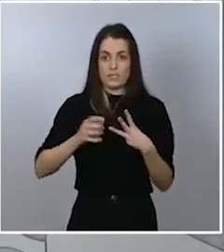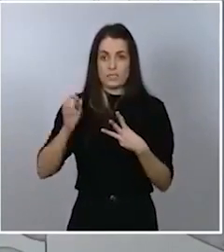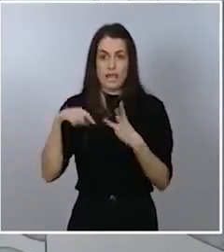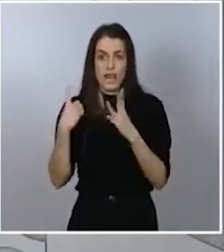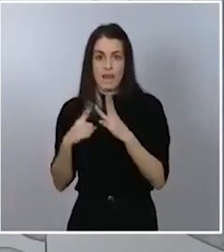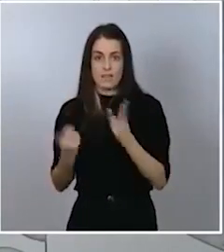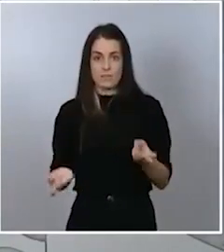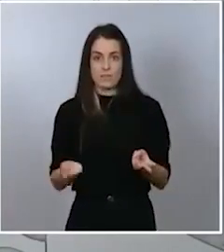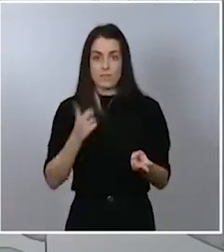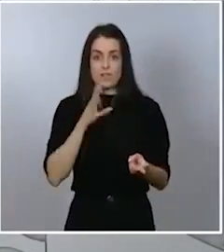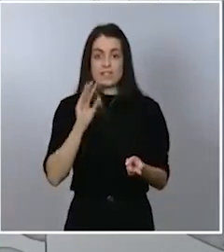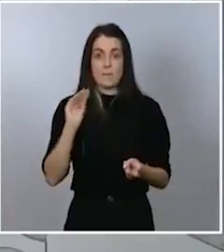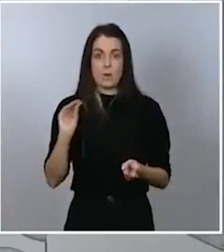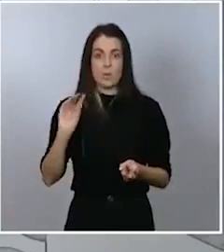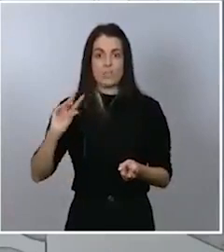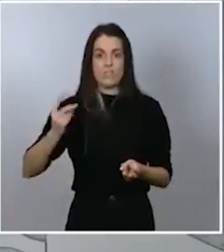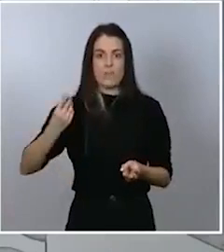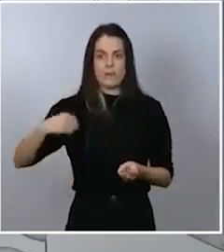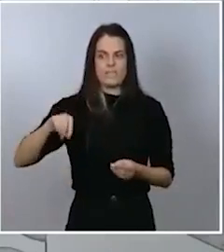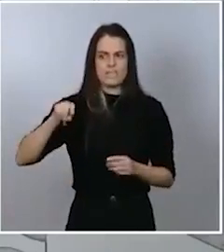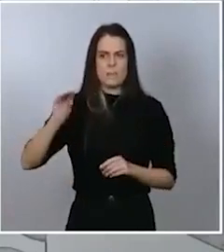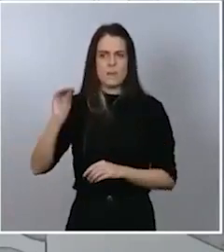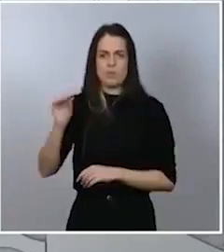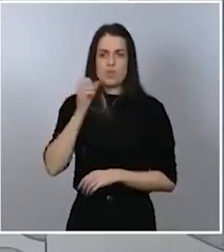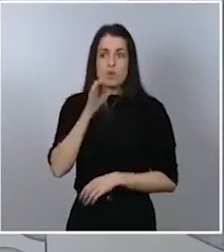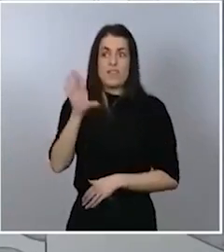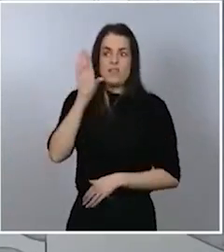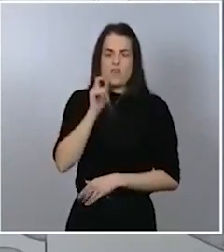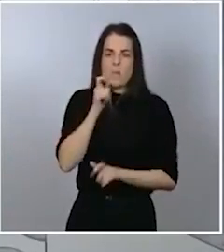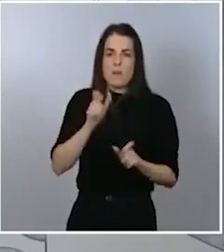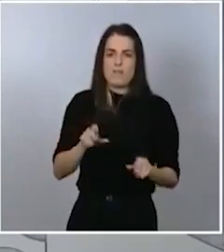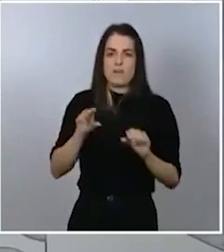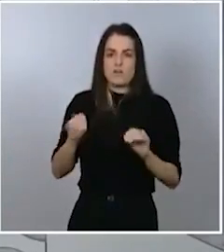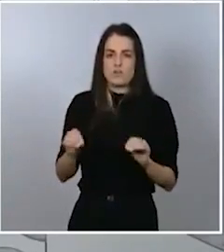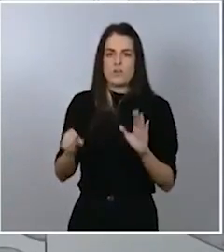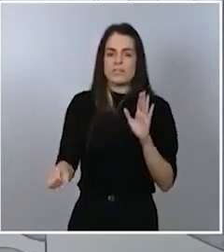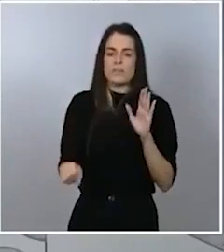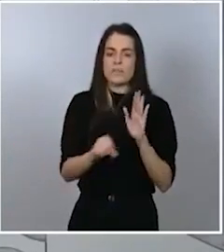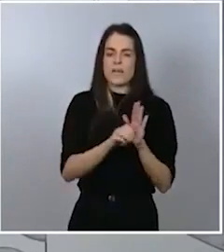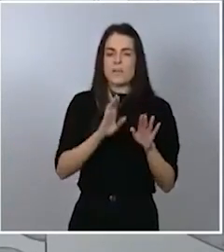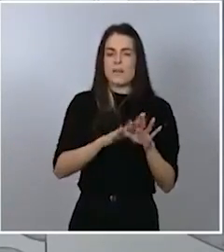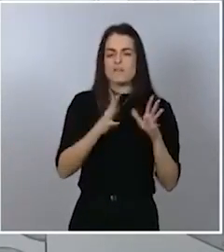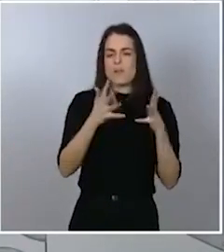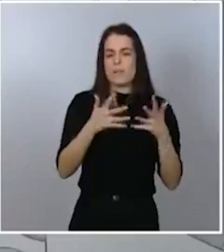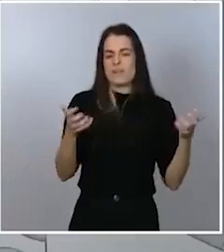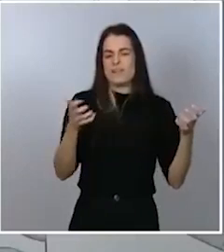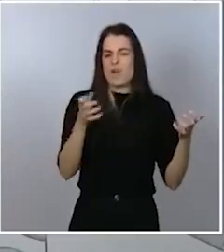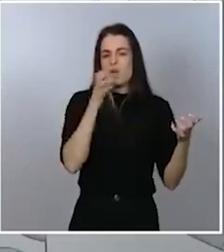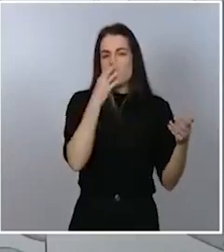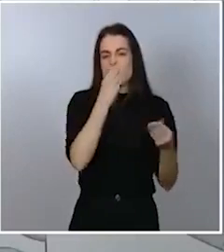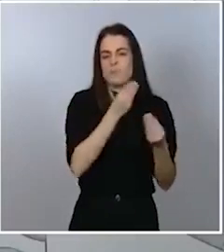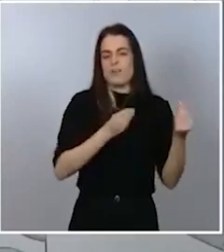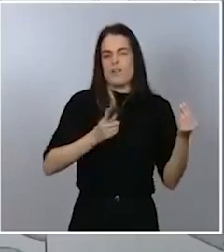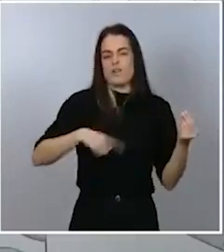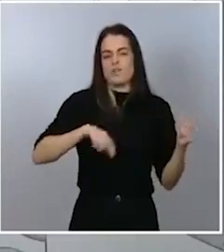pero yo quiero entender que sus palabras se enmarcan por una parte en una aspiración que todos tenemos siempre de mejorar